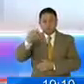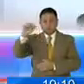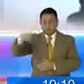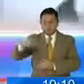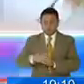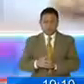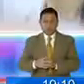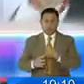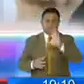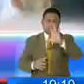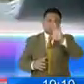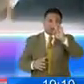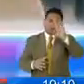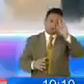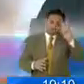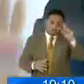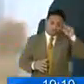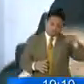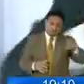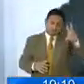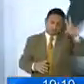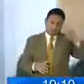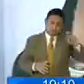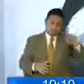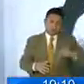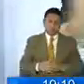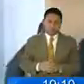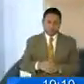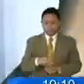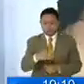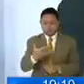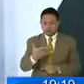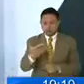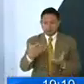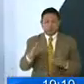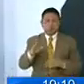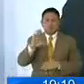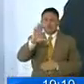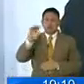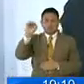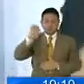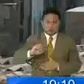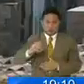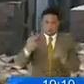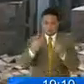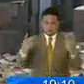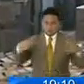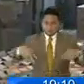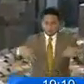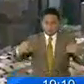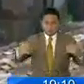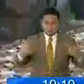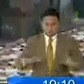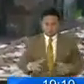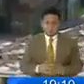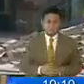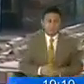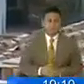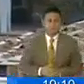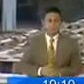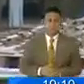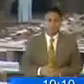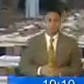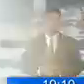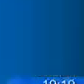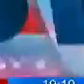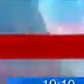y $576,000 para la opción no. Aproximadamente se ha gastado el 50% en general. Informó Héctor